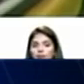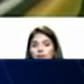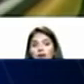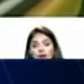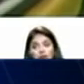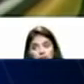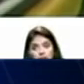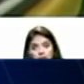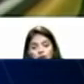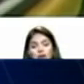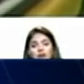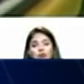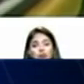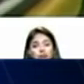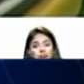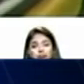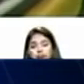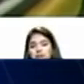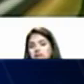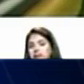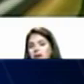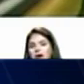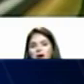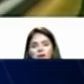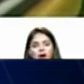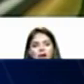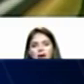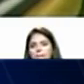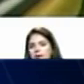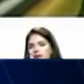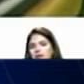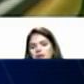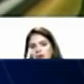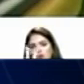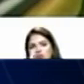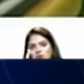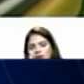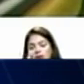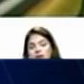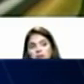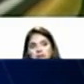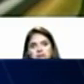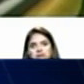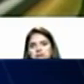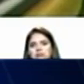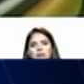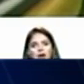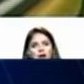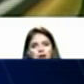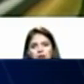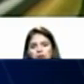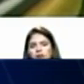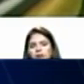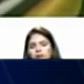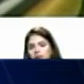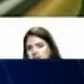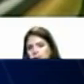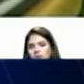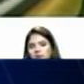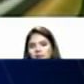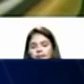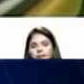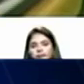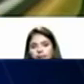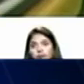pretendido alterar la paz y la tranquilidad de la República, que se han convertido además en amenazas internas